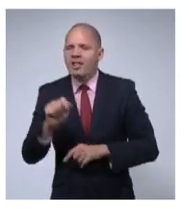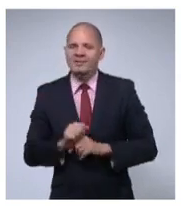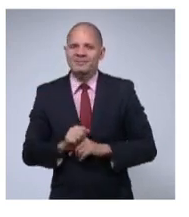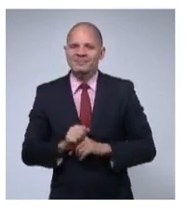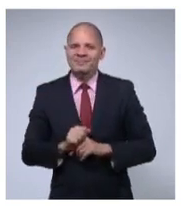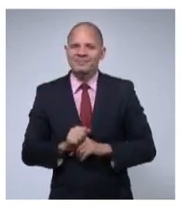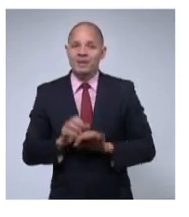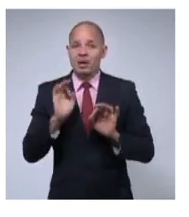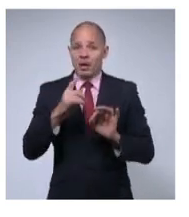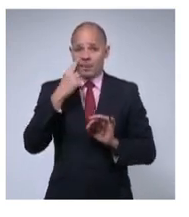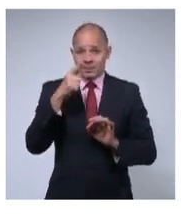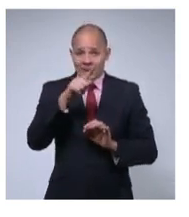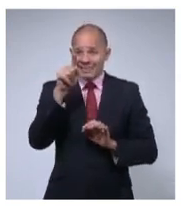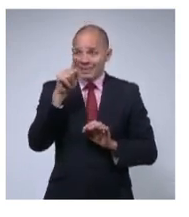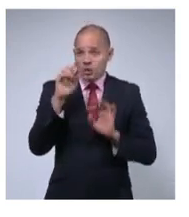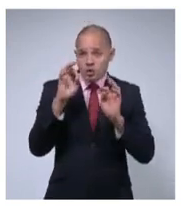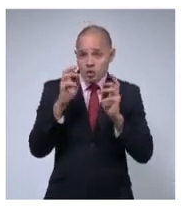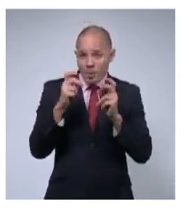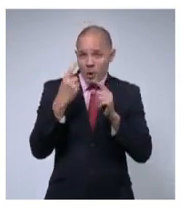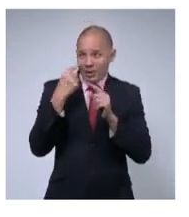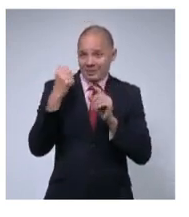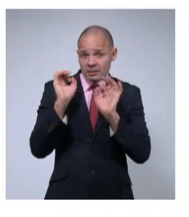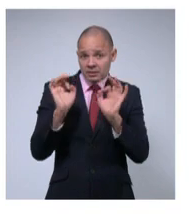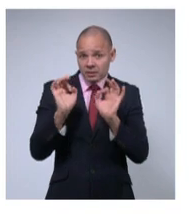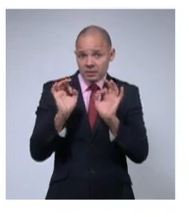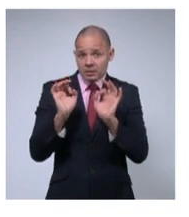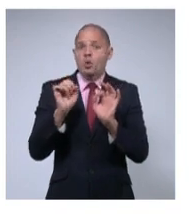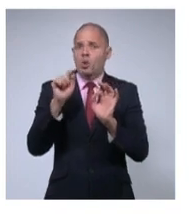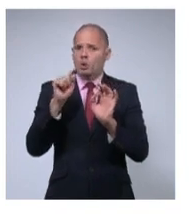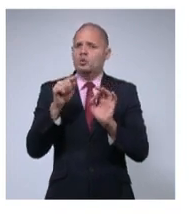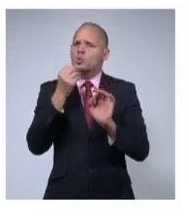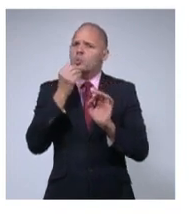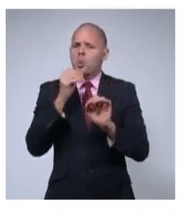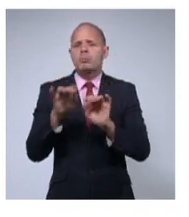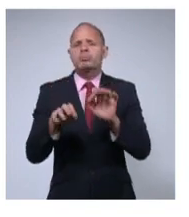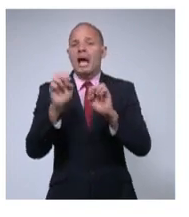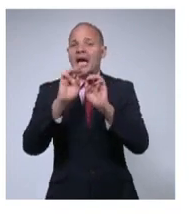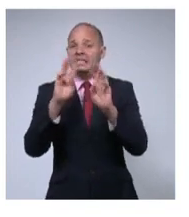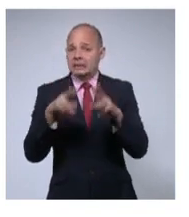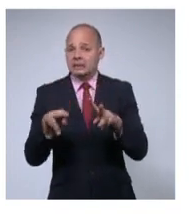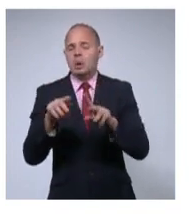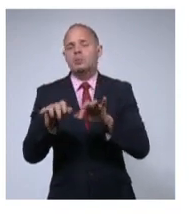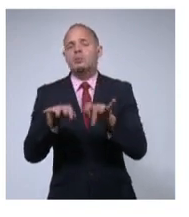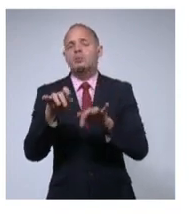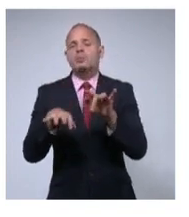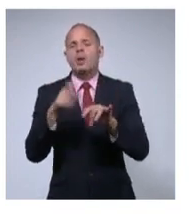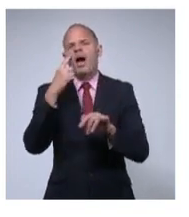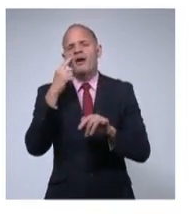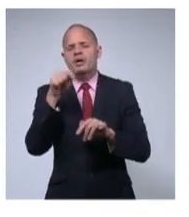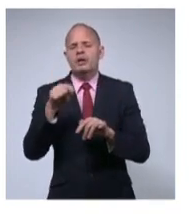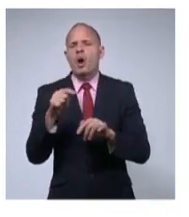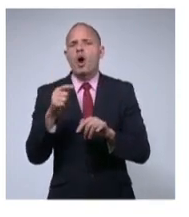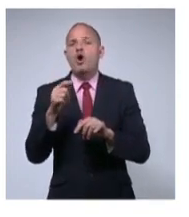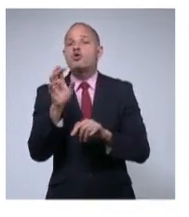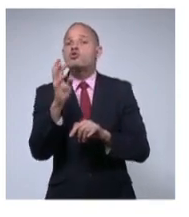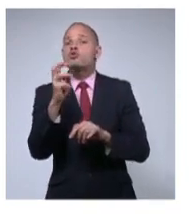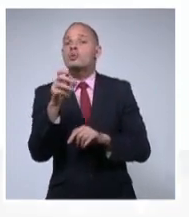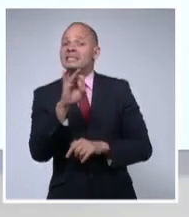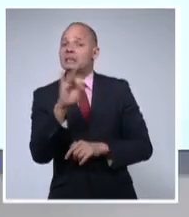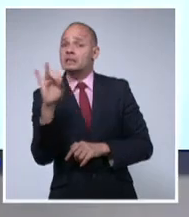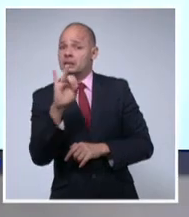Extraordinaria 77. Debe buscar así, con estos términos. Extraordinaria, número 77. Se publicó el